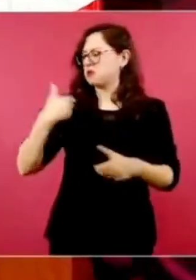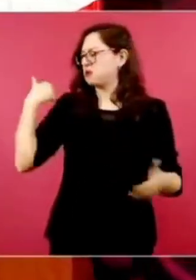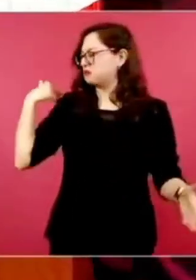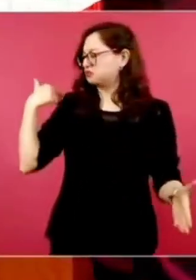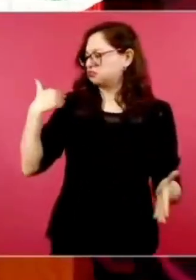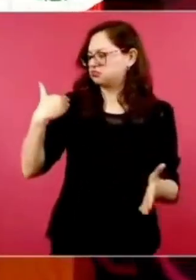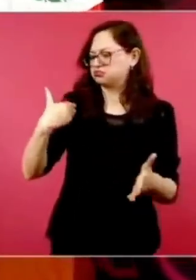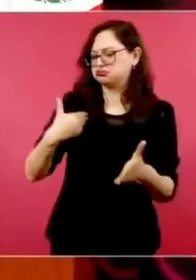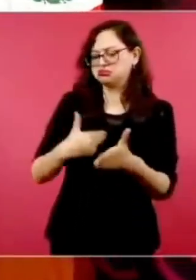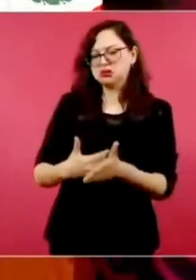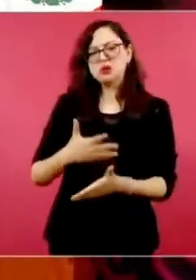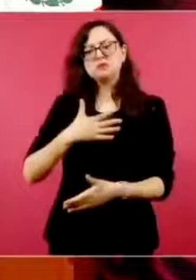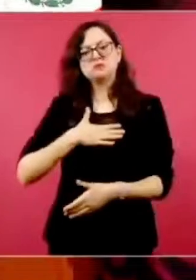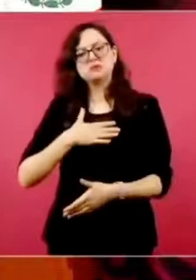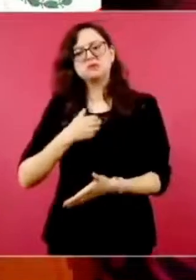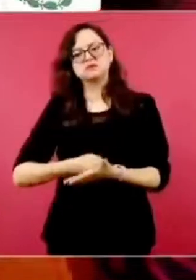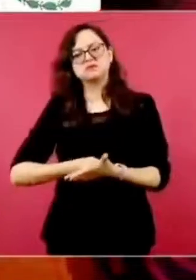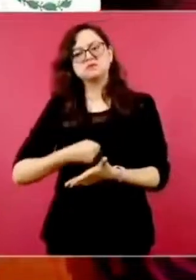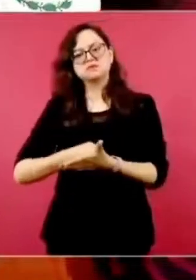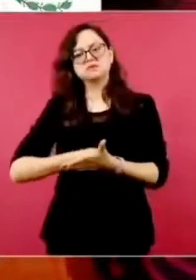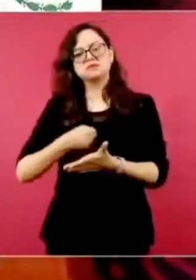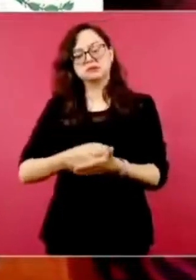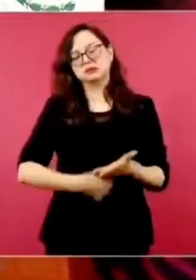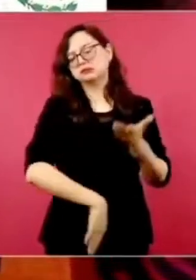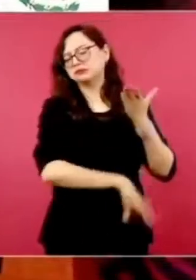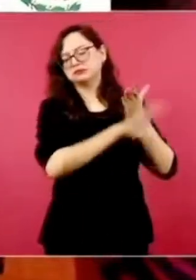justa hay que estar dispuesto